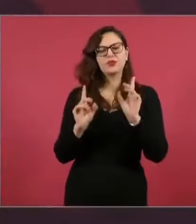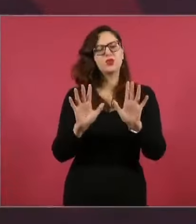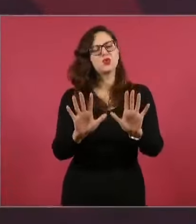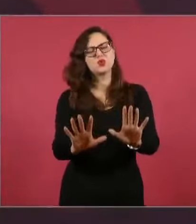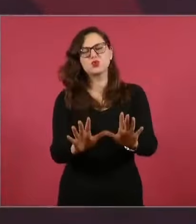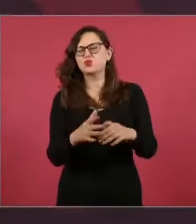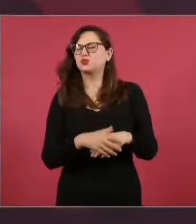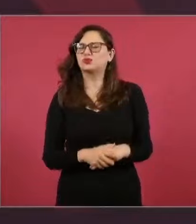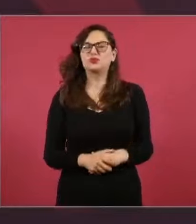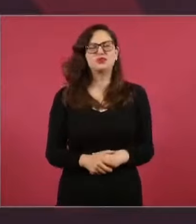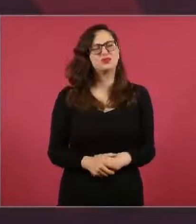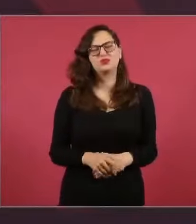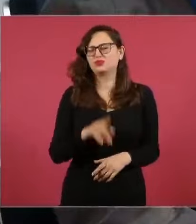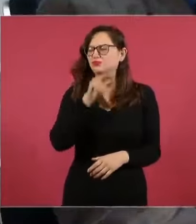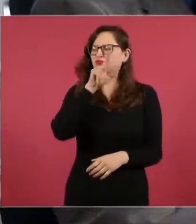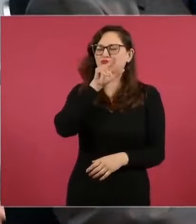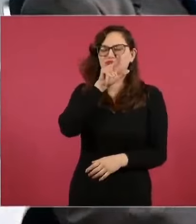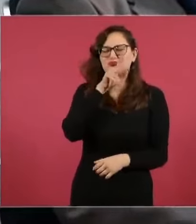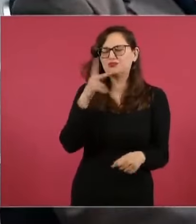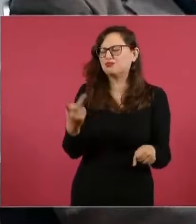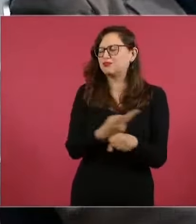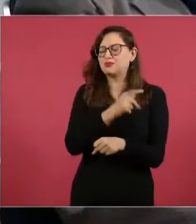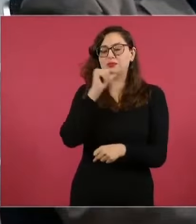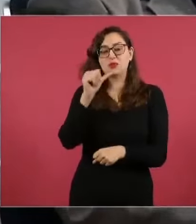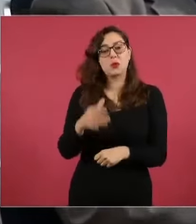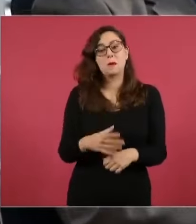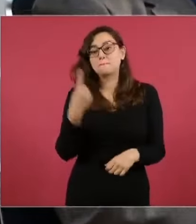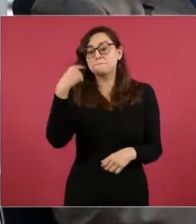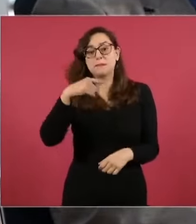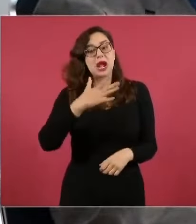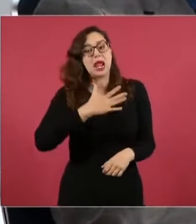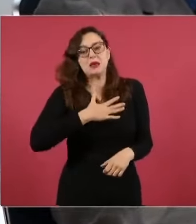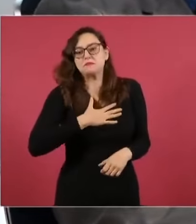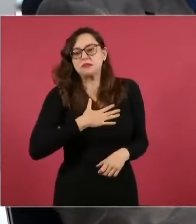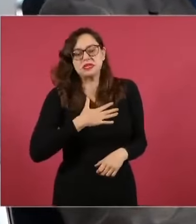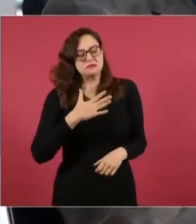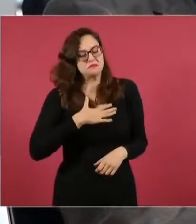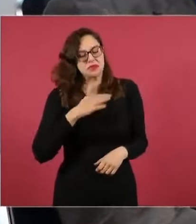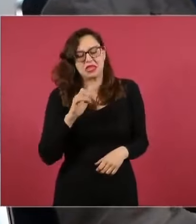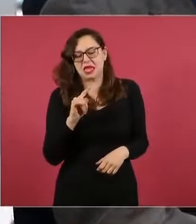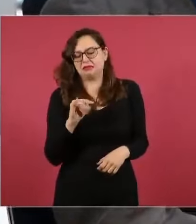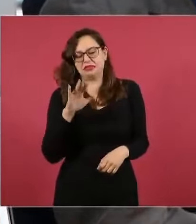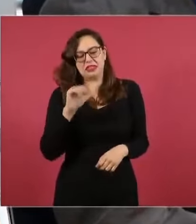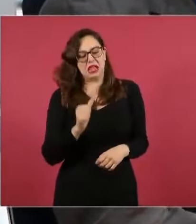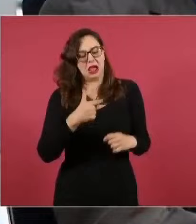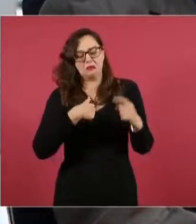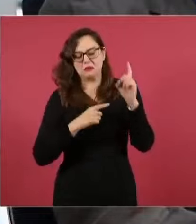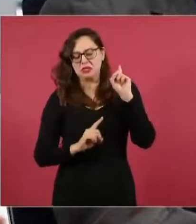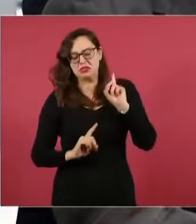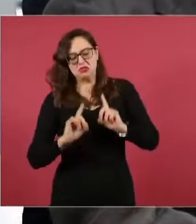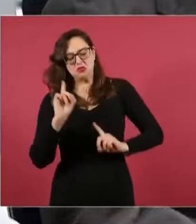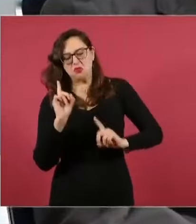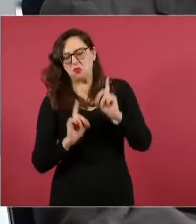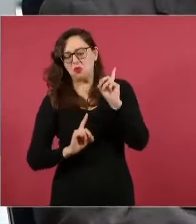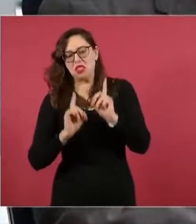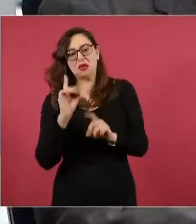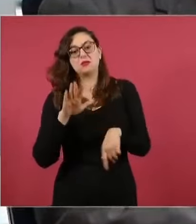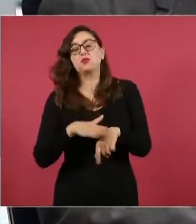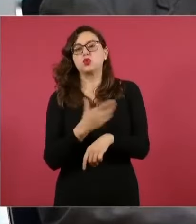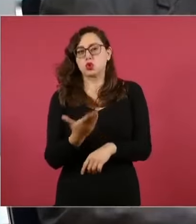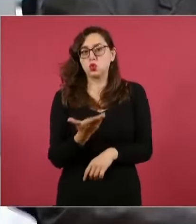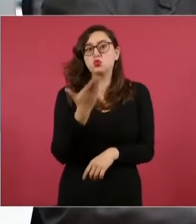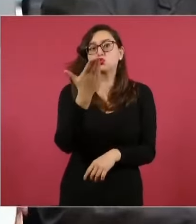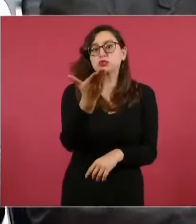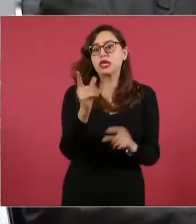¿sí?, es un dilema ético, no, presidente. No. En la porque democracia. Usted ha hecho una aportación muy importante para el